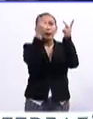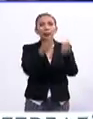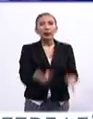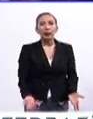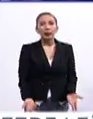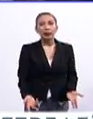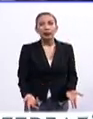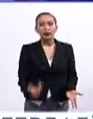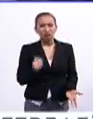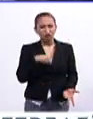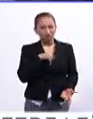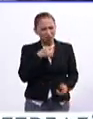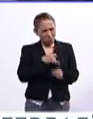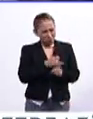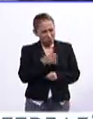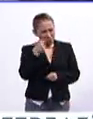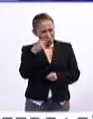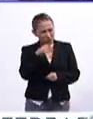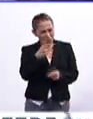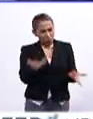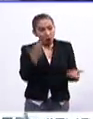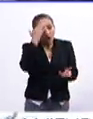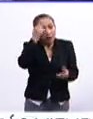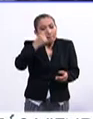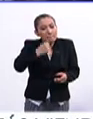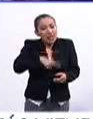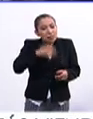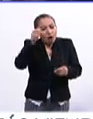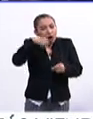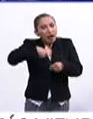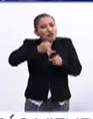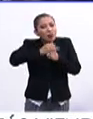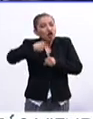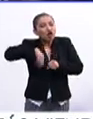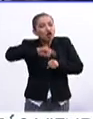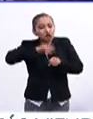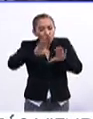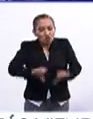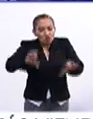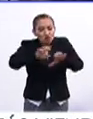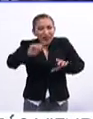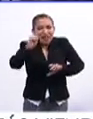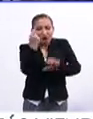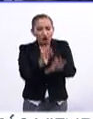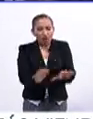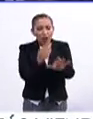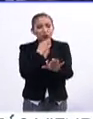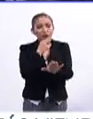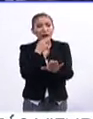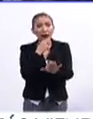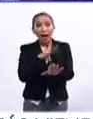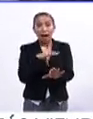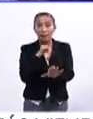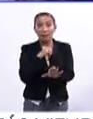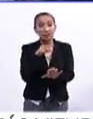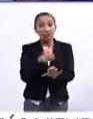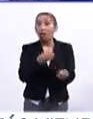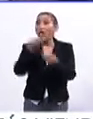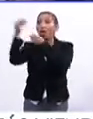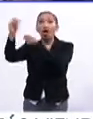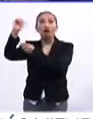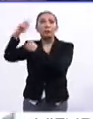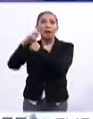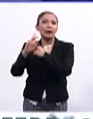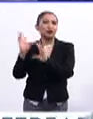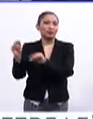modo cuando nos conocen. Yo digo que nosotros debemos de conocernos y desarrollar nuestra propia tecnología que necesitamos consumir y no dar nuestro activo